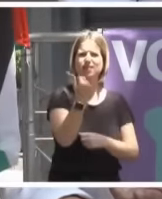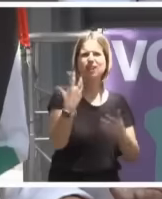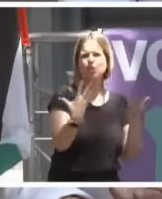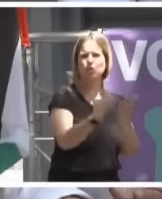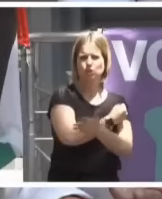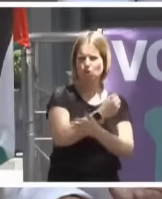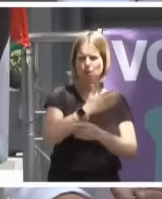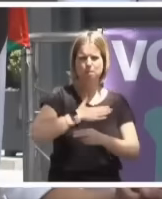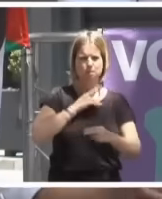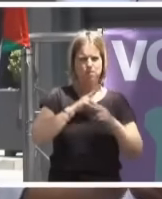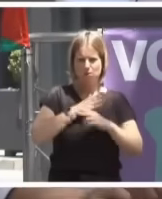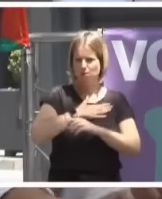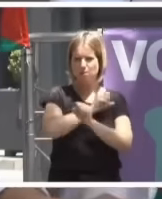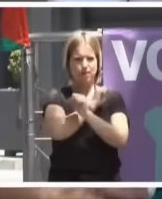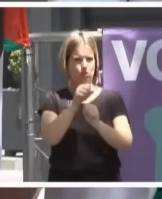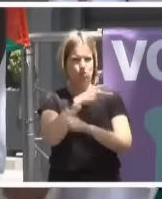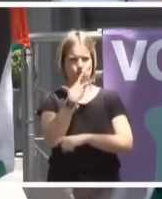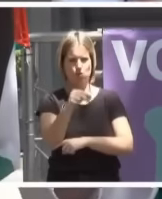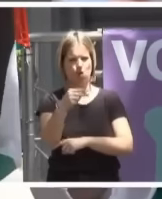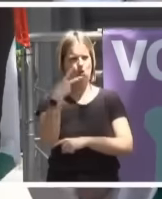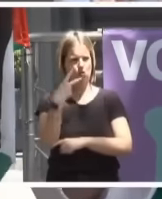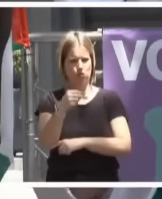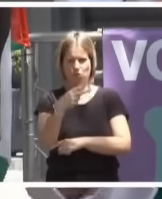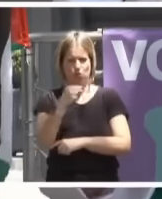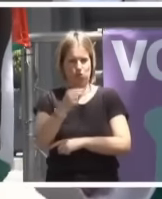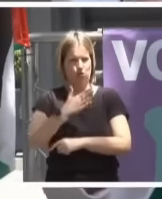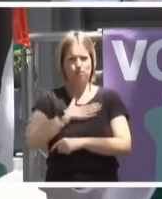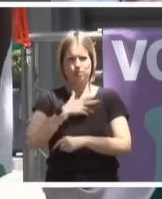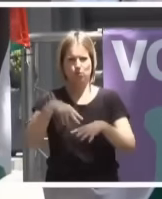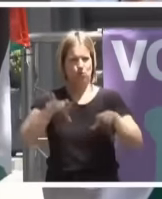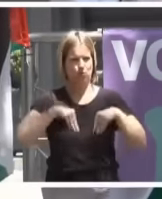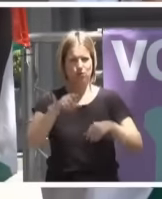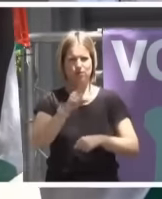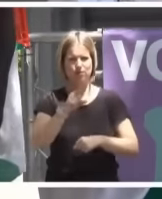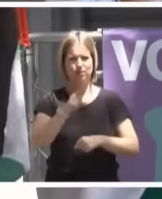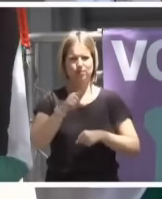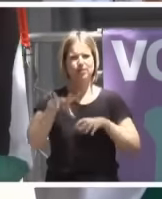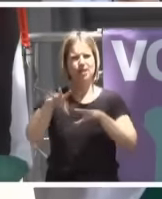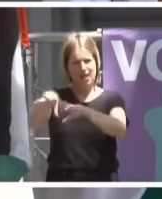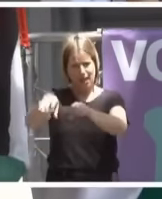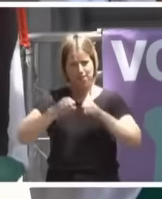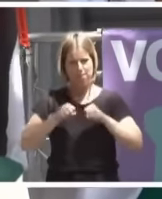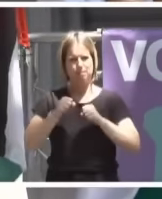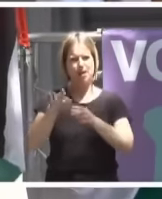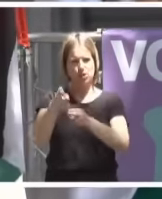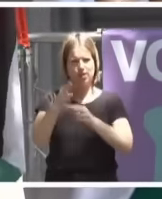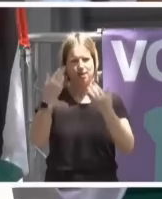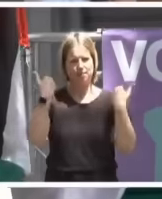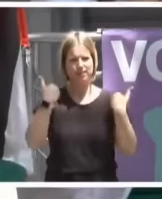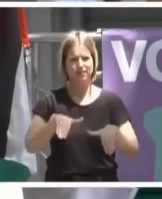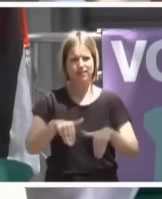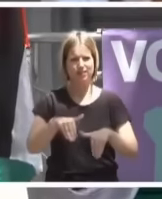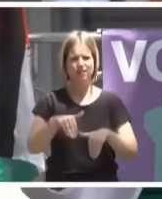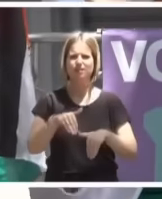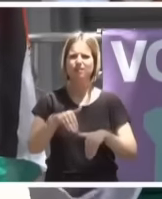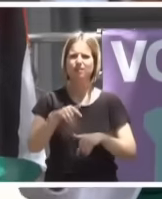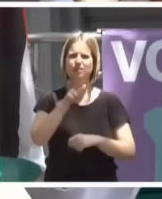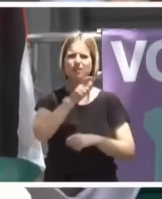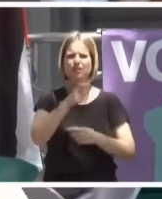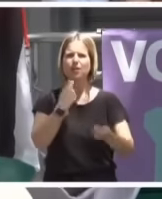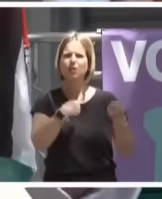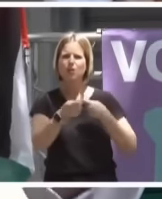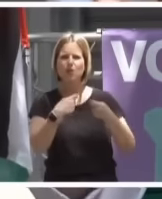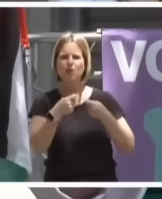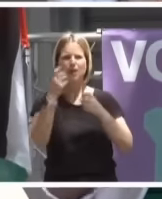No en mi nombre, compañeros y compañeras, no en mi nombre. Embargo de armas ya, ruptura de relaciones comerciales